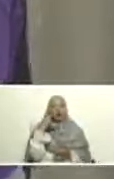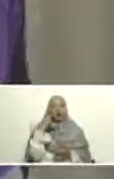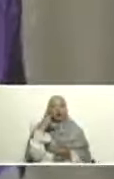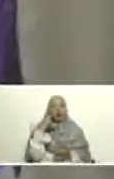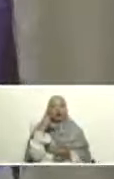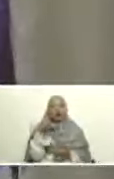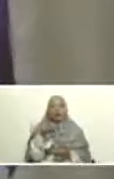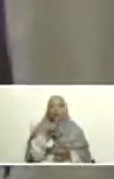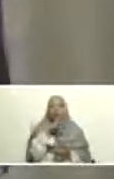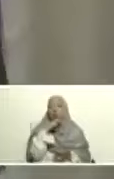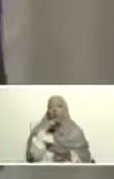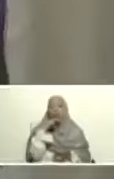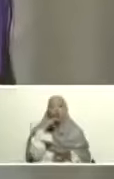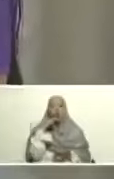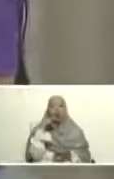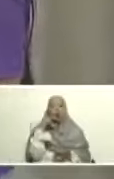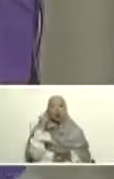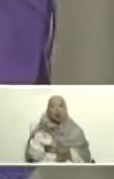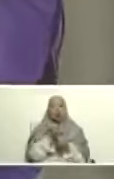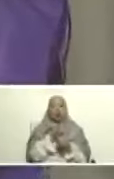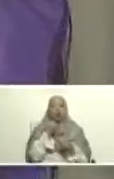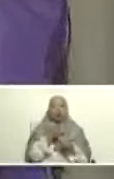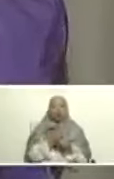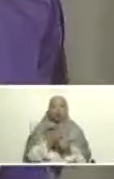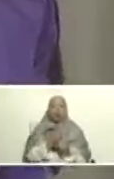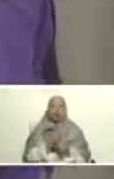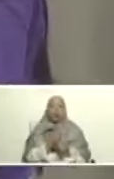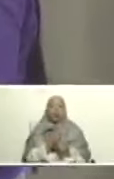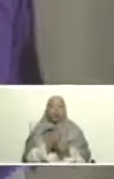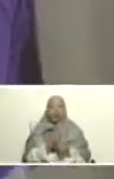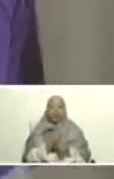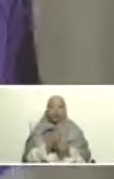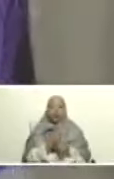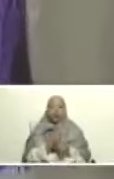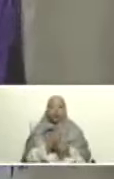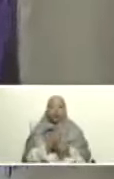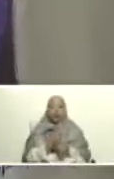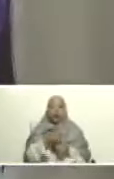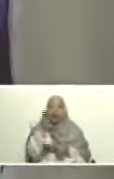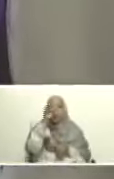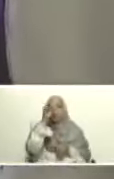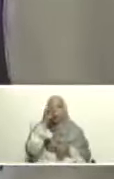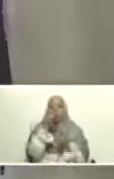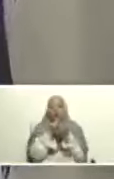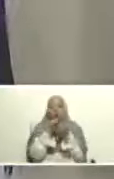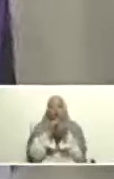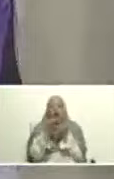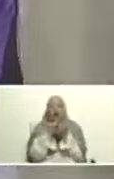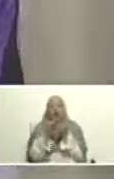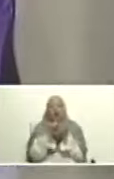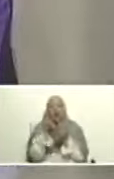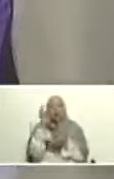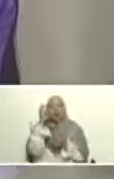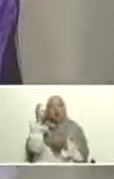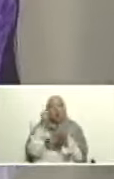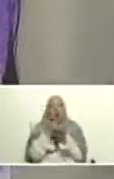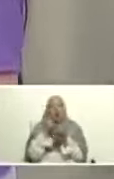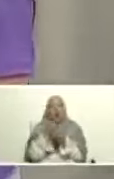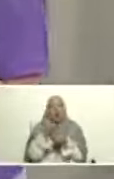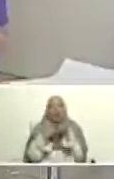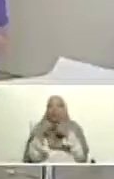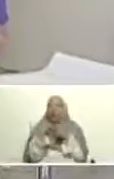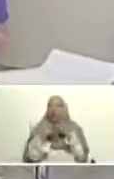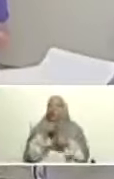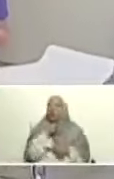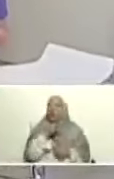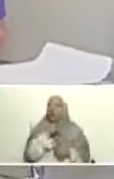gente sale lo común. Próximamente vamos a sacar unos de pernil con queso amarillo. Una guaraba. Todo lo que pueda entrar en el pequeño, nosotros lo